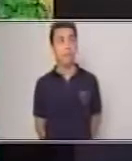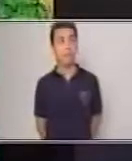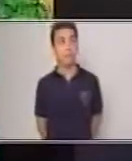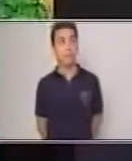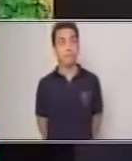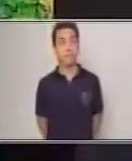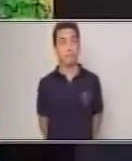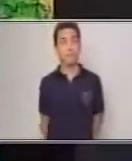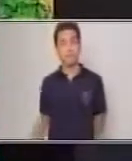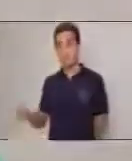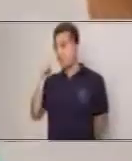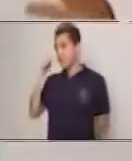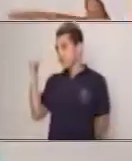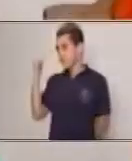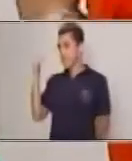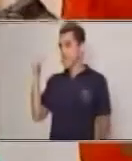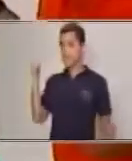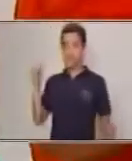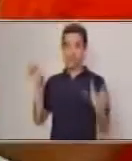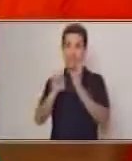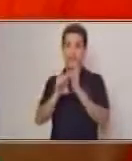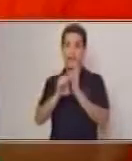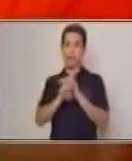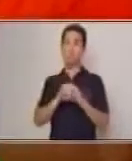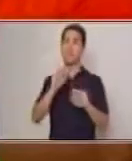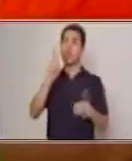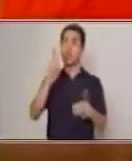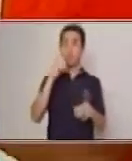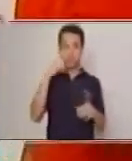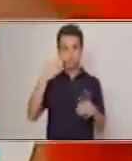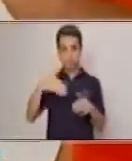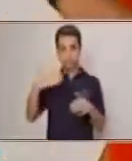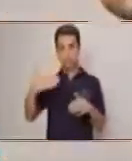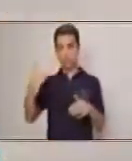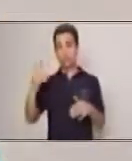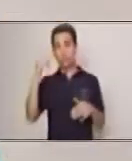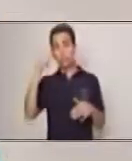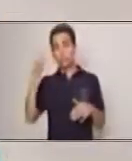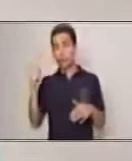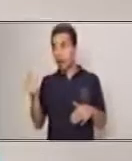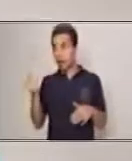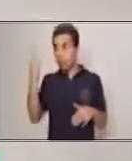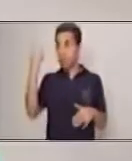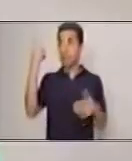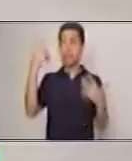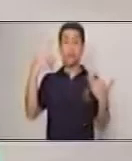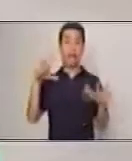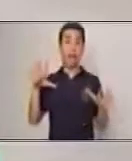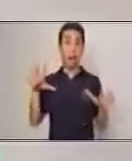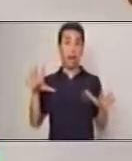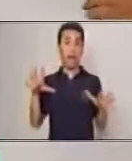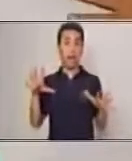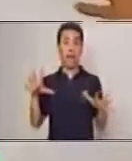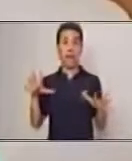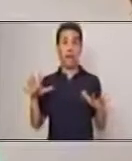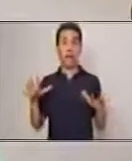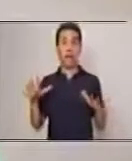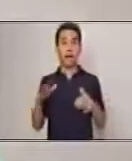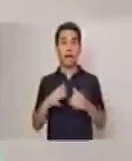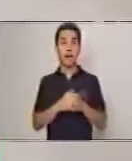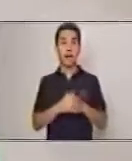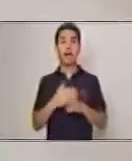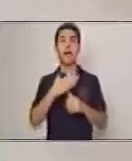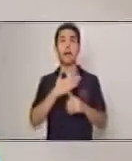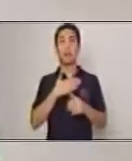Con este ejemplo 2 aumentaremos la velocidad por la comprensión que tenemos de